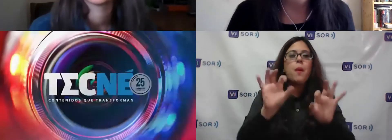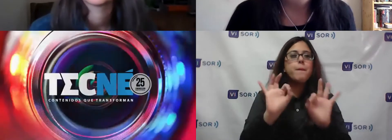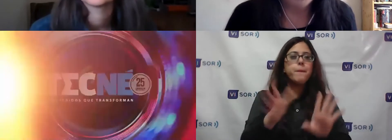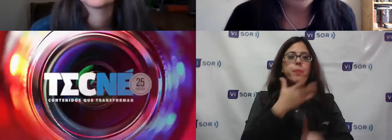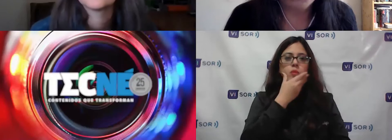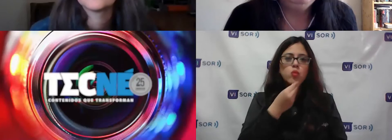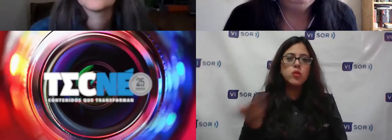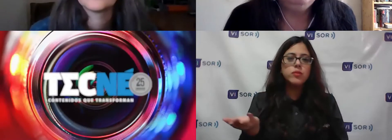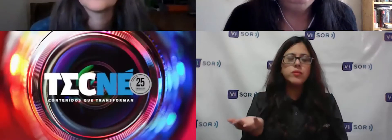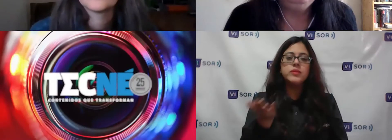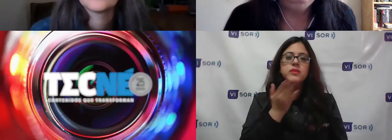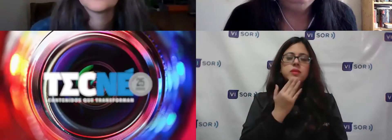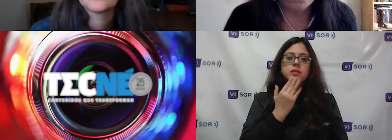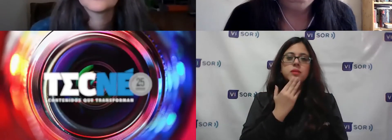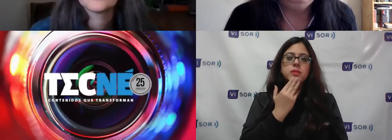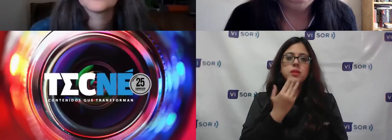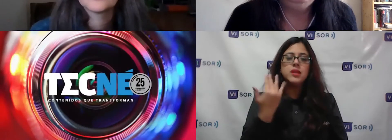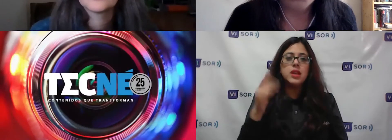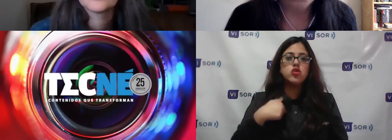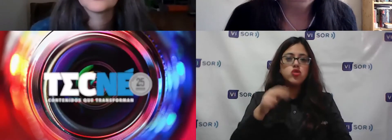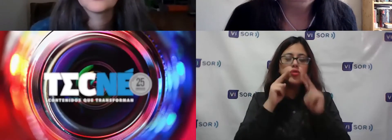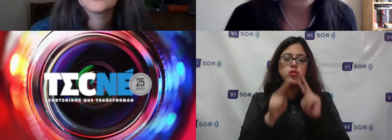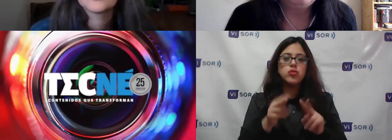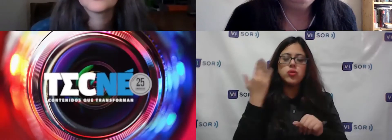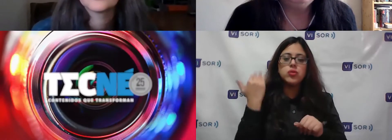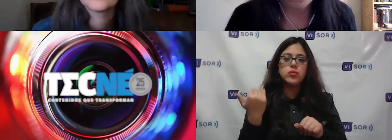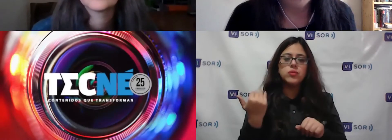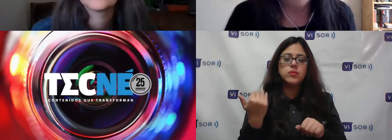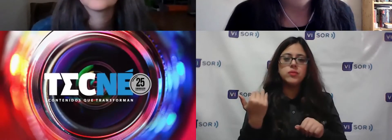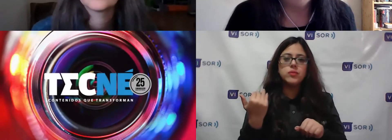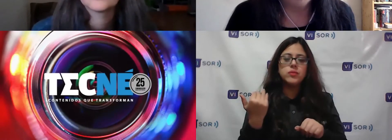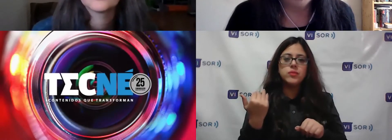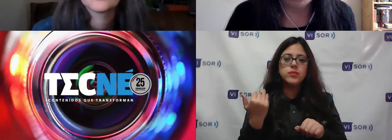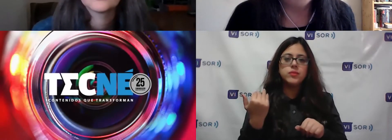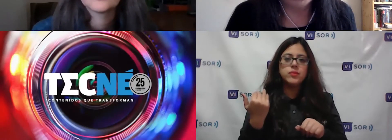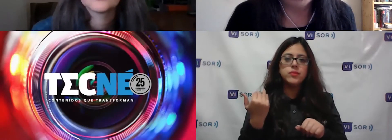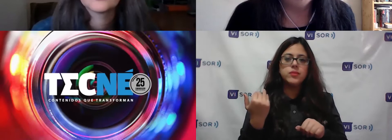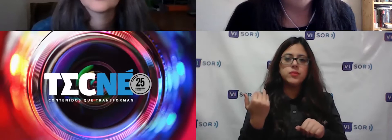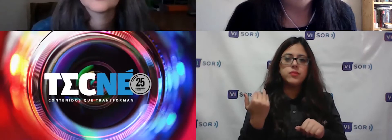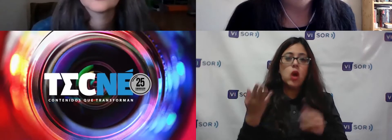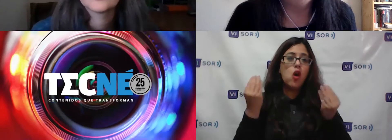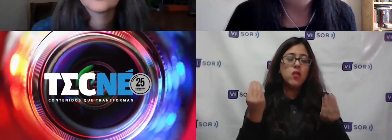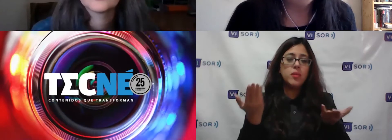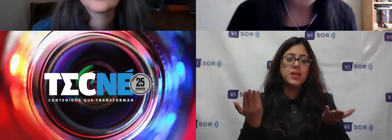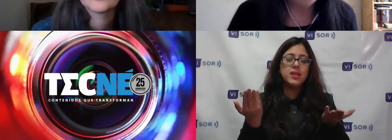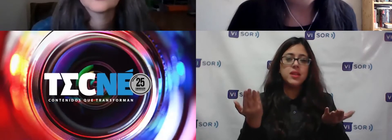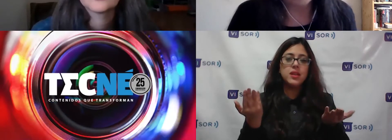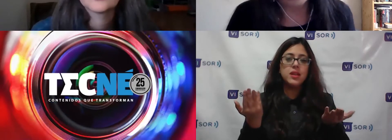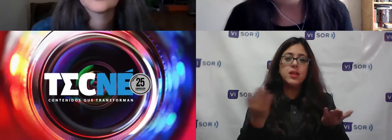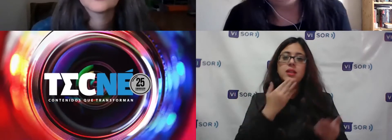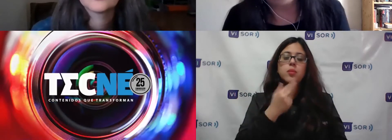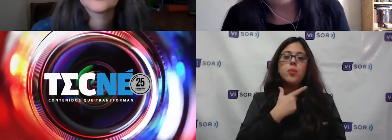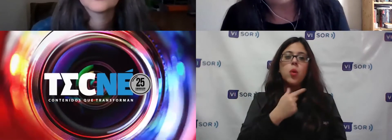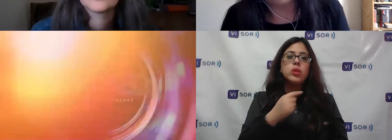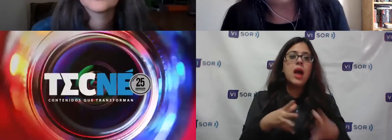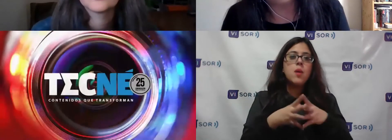últimamente también he estado viendo no sé obviamente que hay ahí también me gusta mucho pero